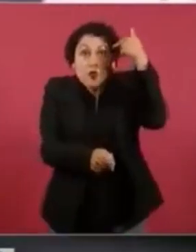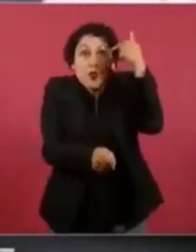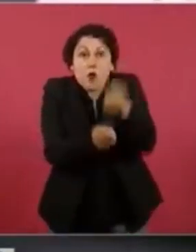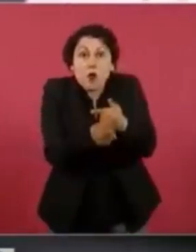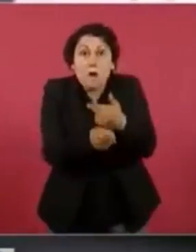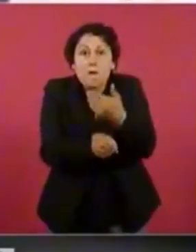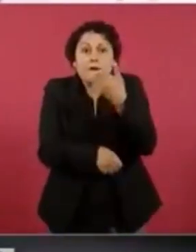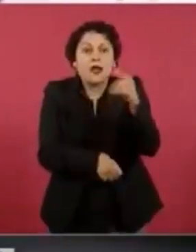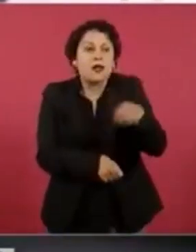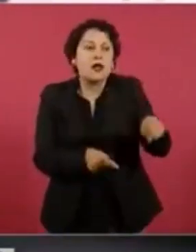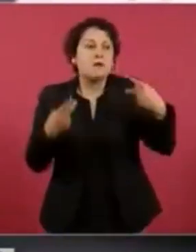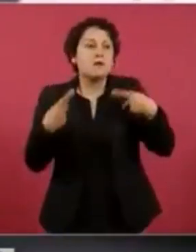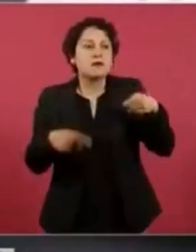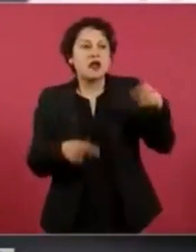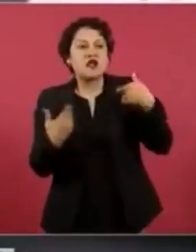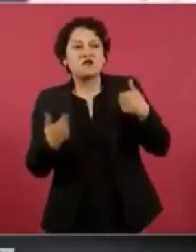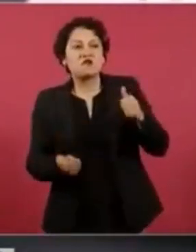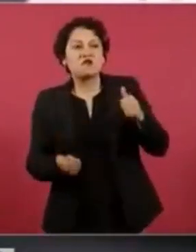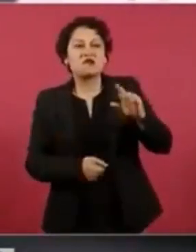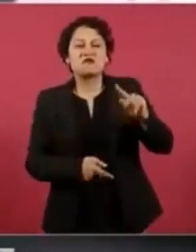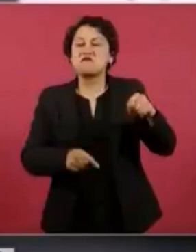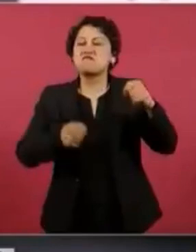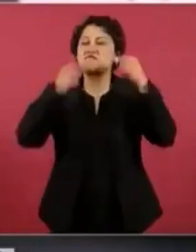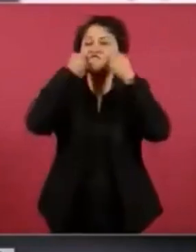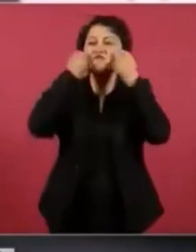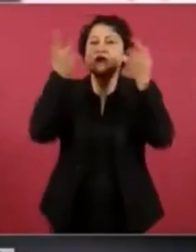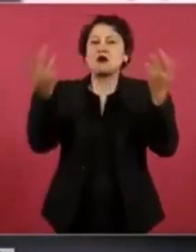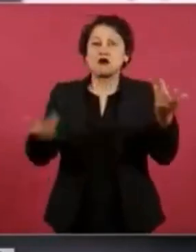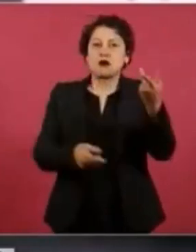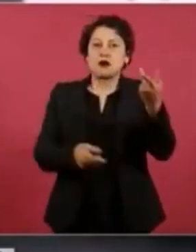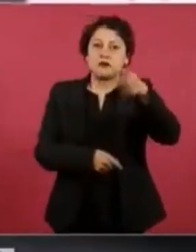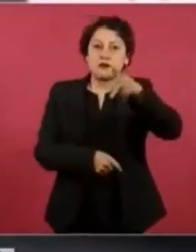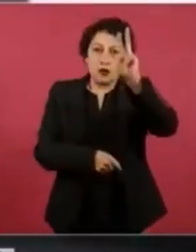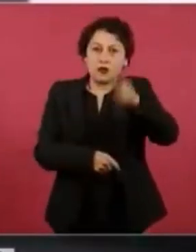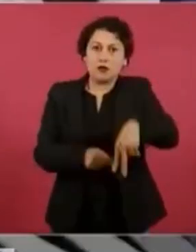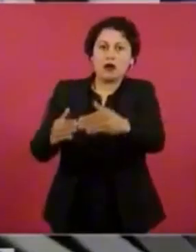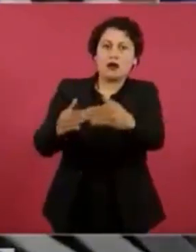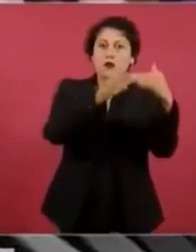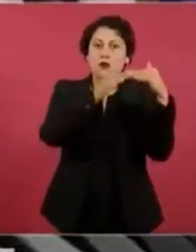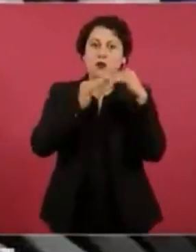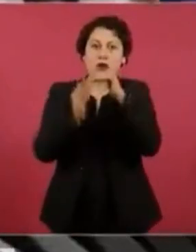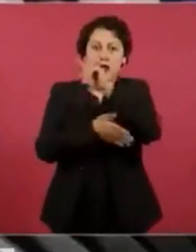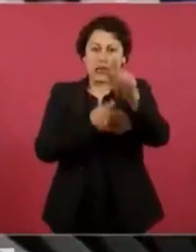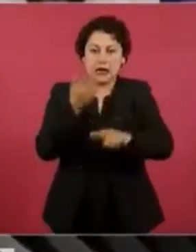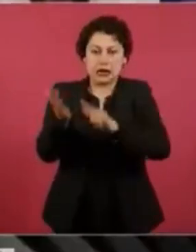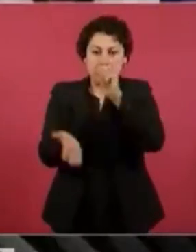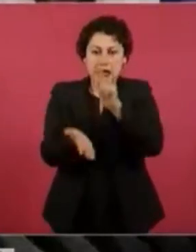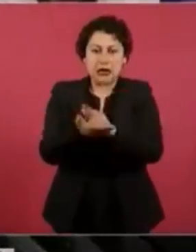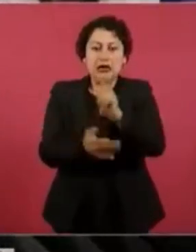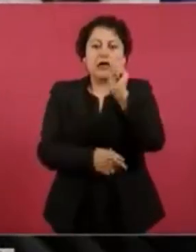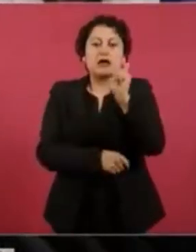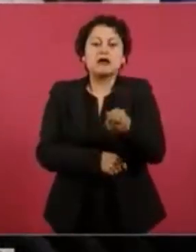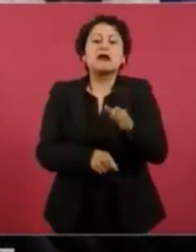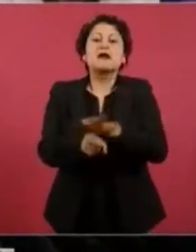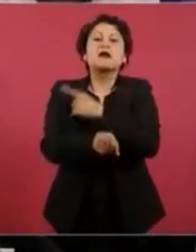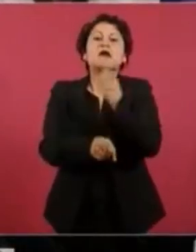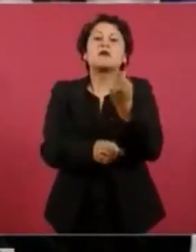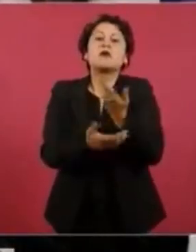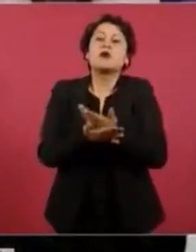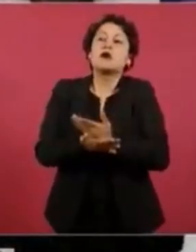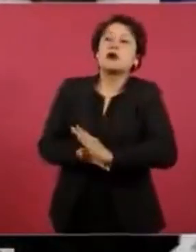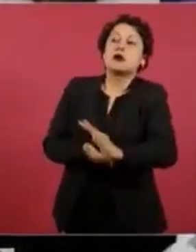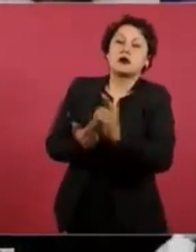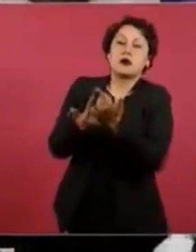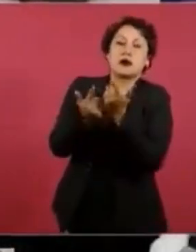lo puede o no entender Lo que va a pasar es una autocracia legal, una dictadura Digo autocracia legal para distinguirme de lo del PRI Porque el PRI no